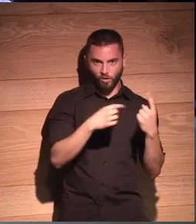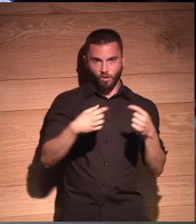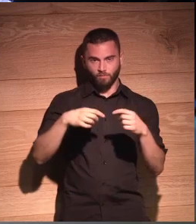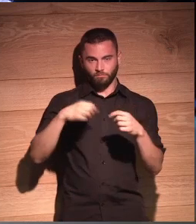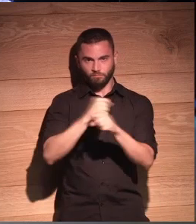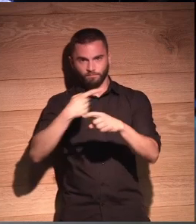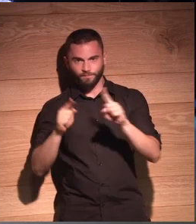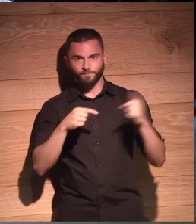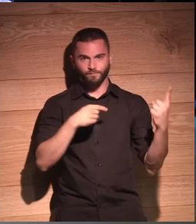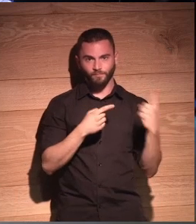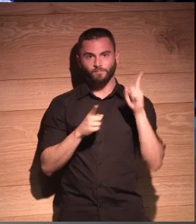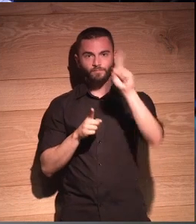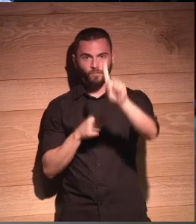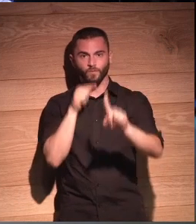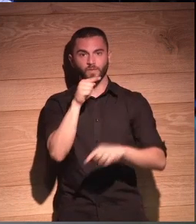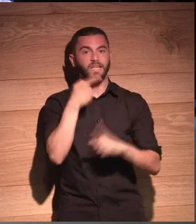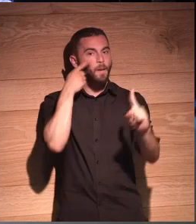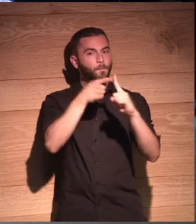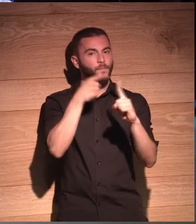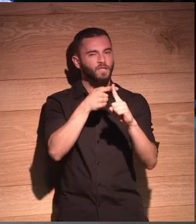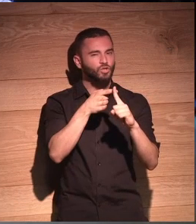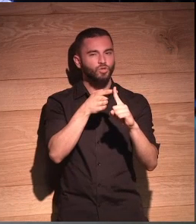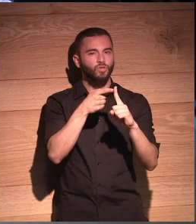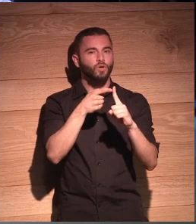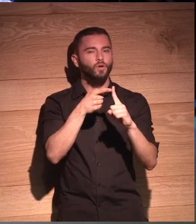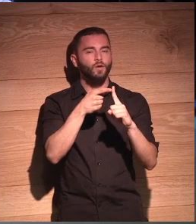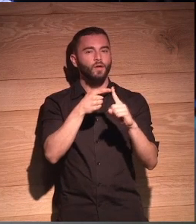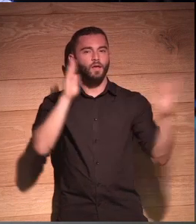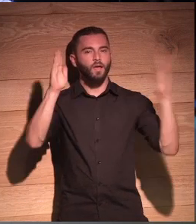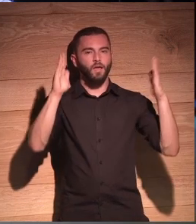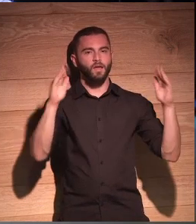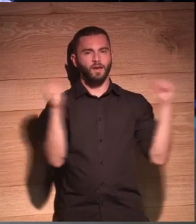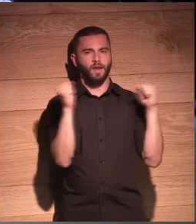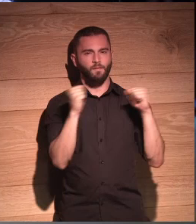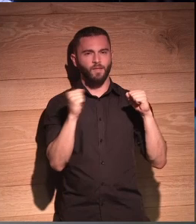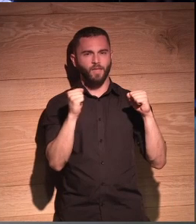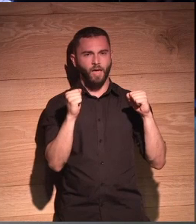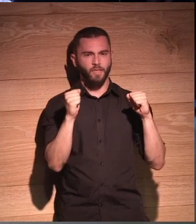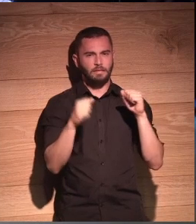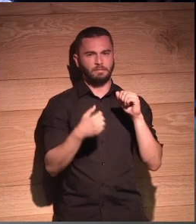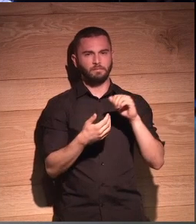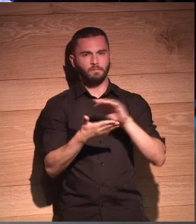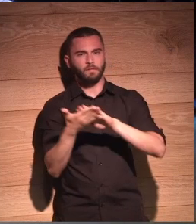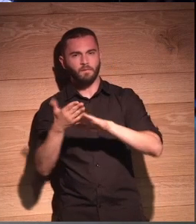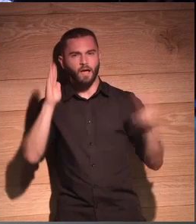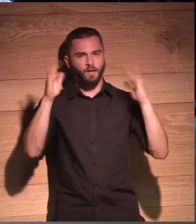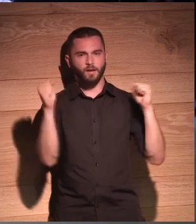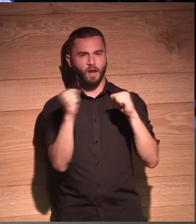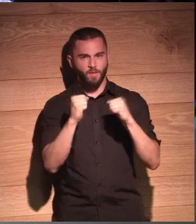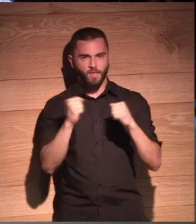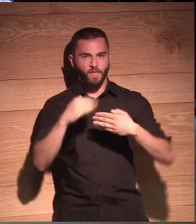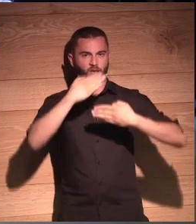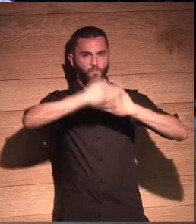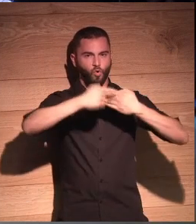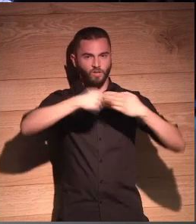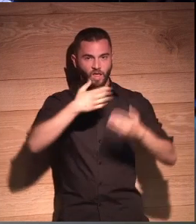Luna. Realmente esa misión no llegó a ser, era cerca de Navidades la llegada a la Luna y no fue portada de los